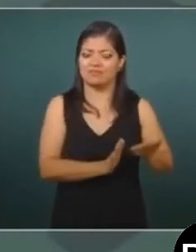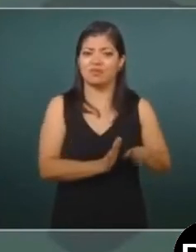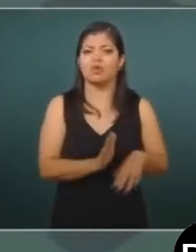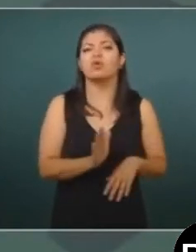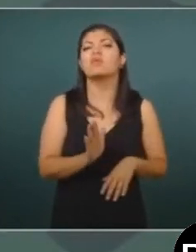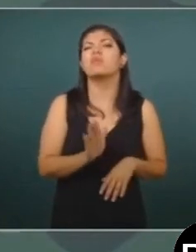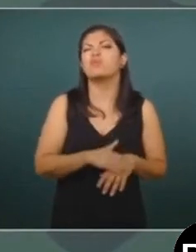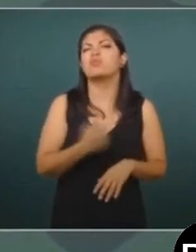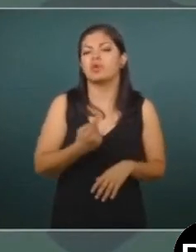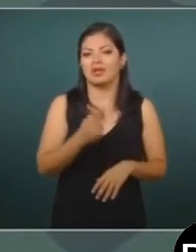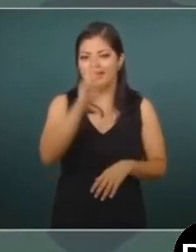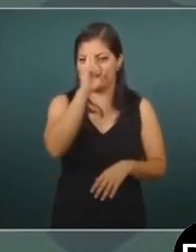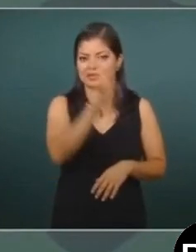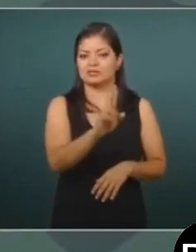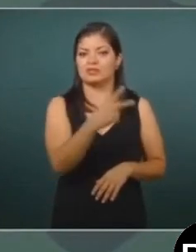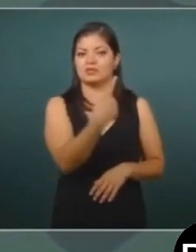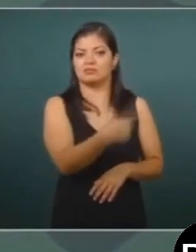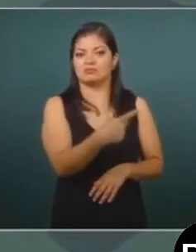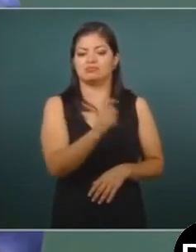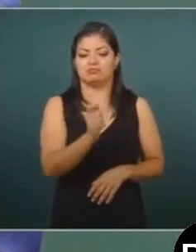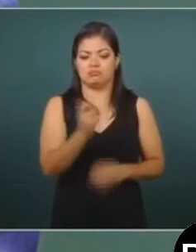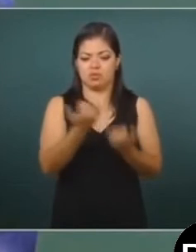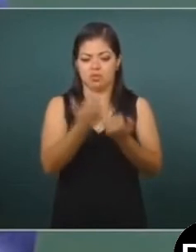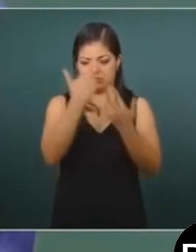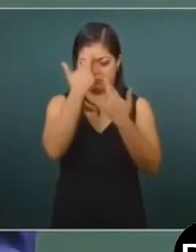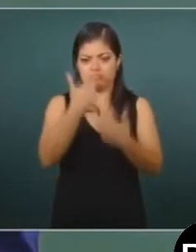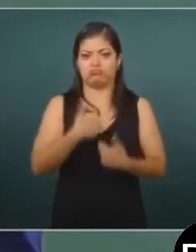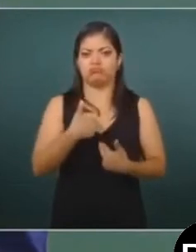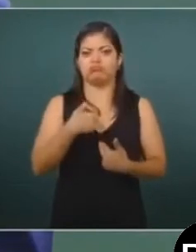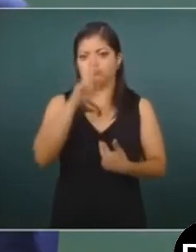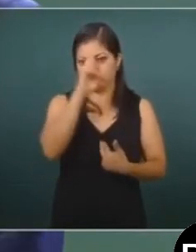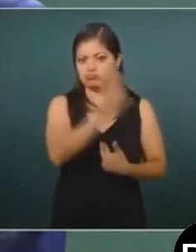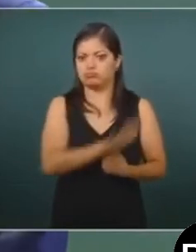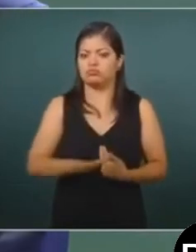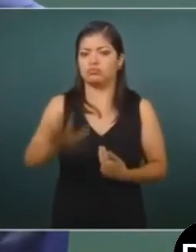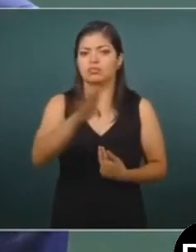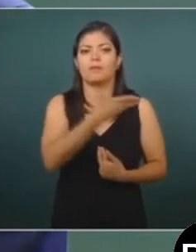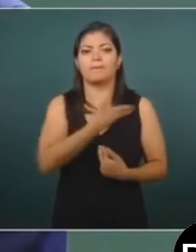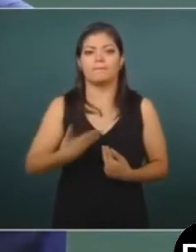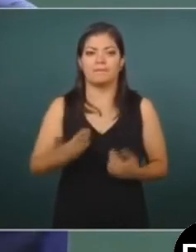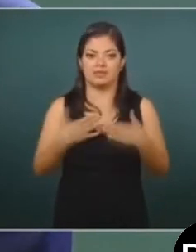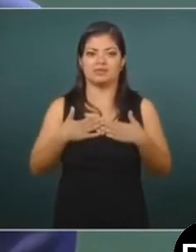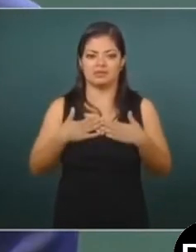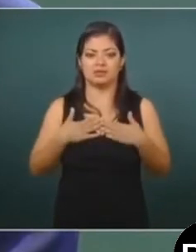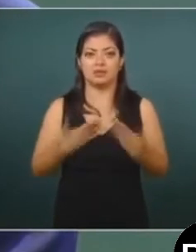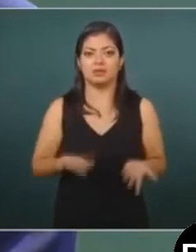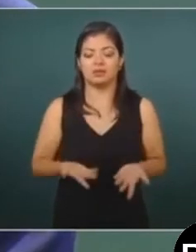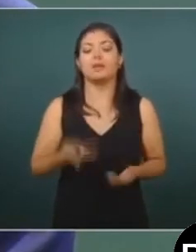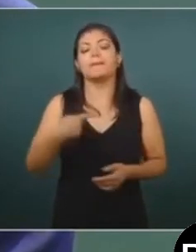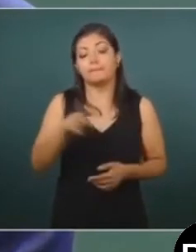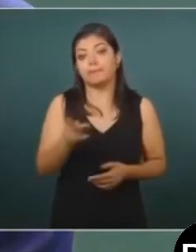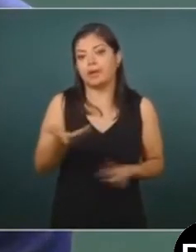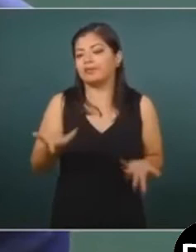por respeto a la investidura presidencial. Sin embargo, lo tengo que hacer porque